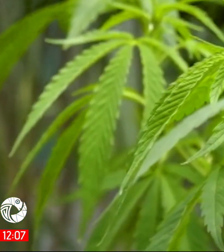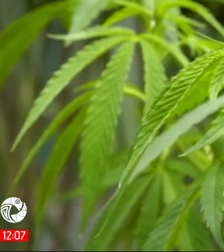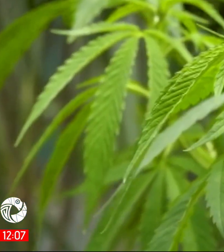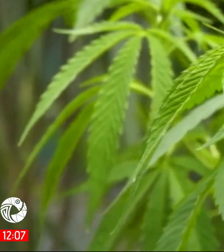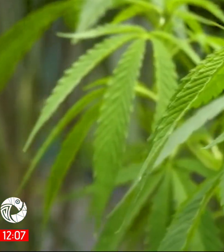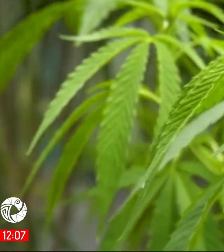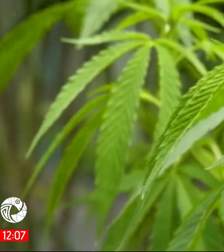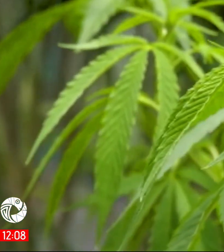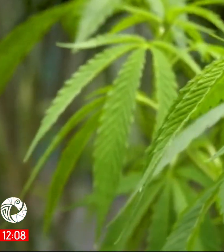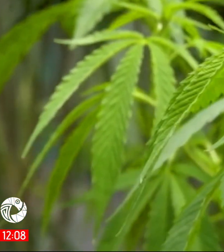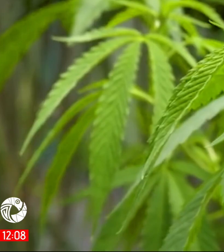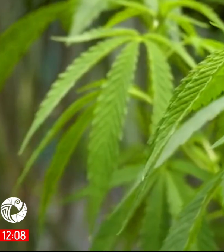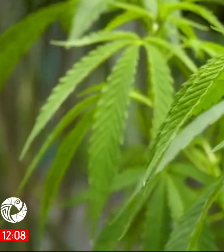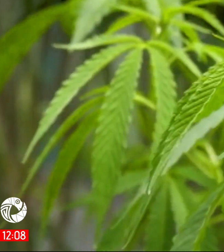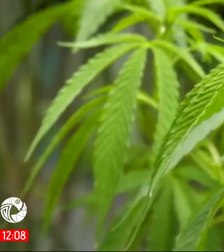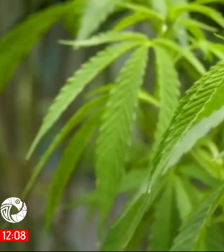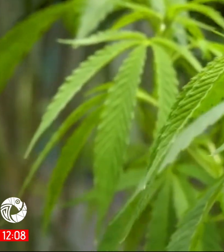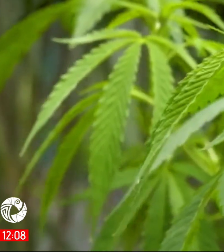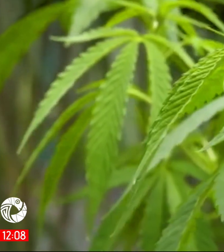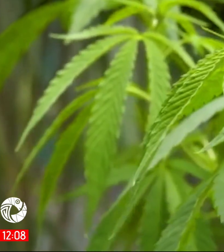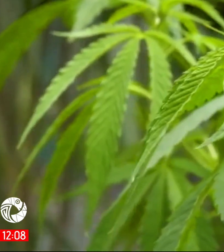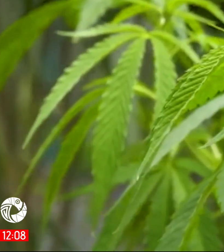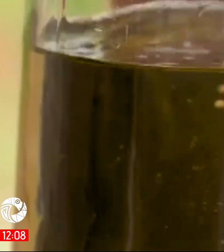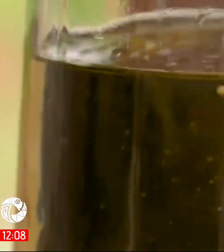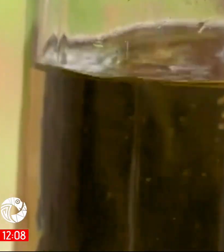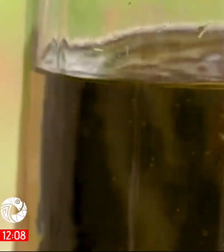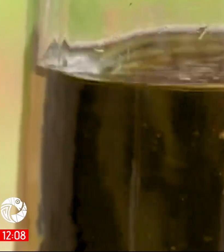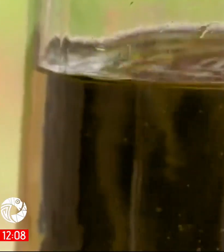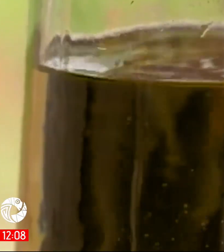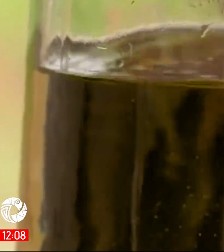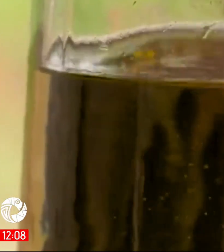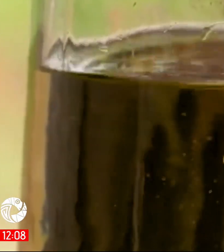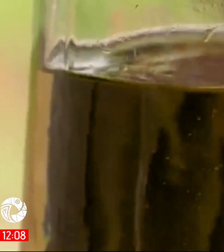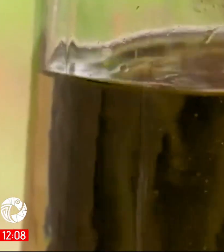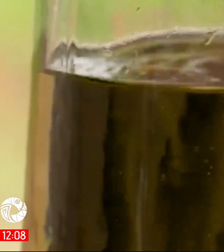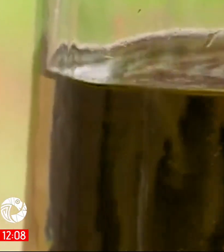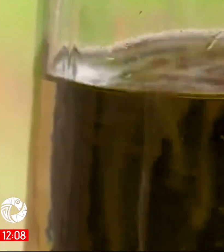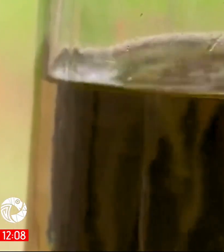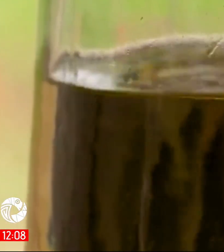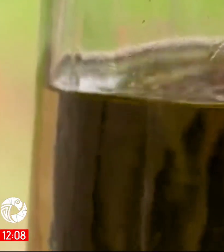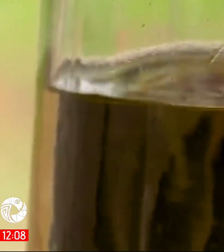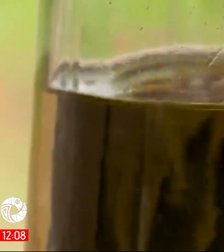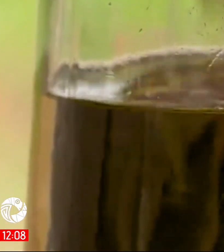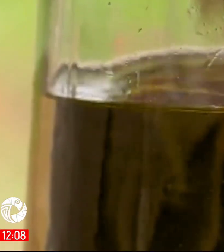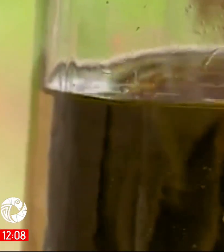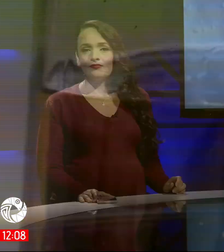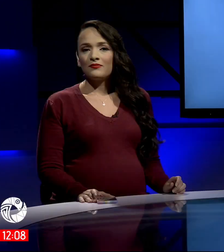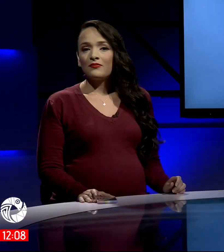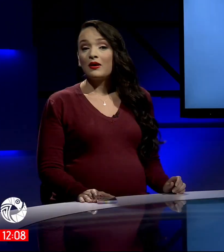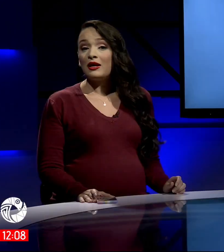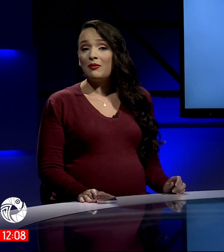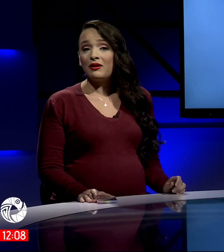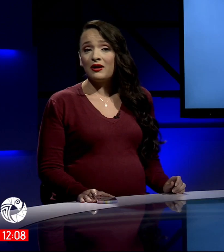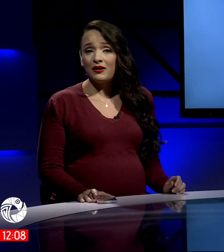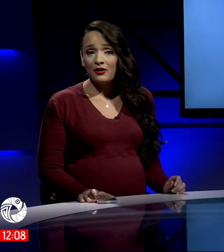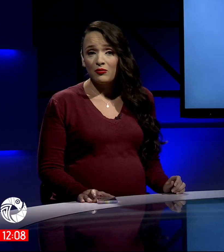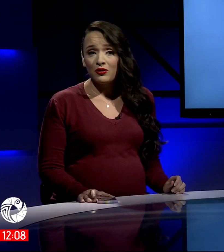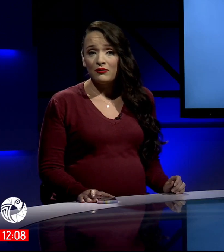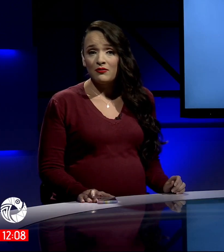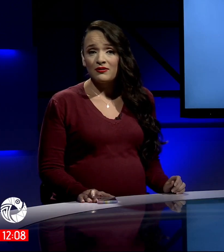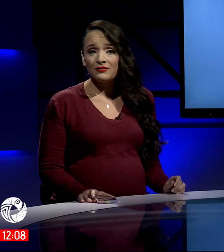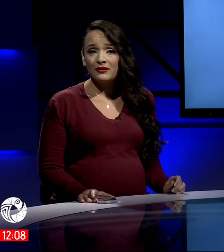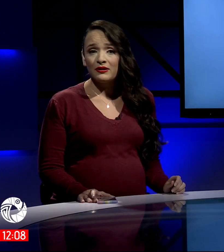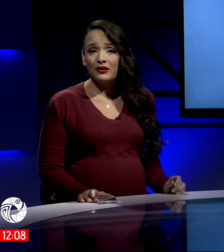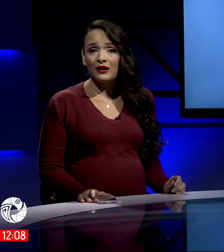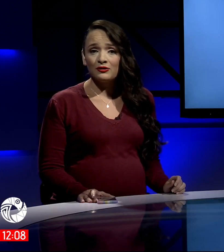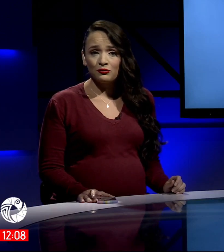económica, ingresando a un mercado mundial de $14.000 millones para el 2025. Y la manera de cómo